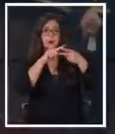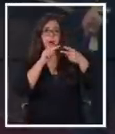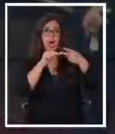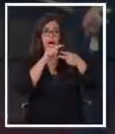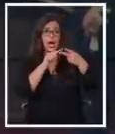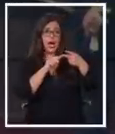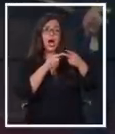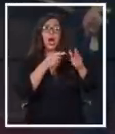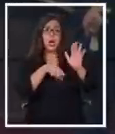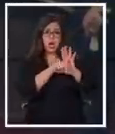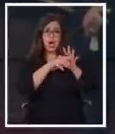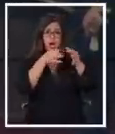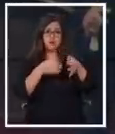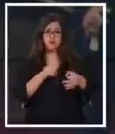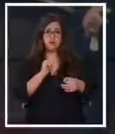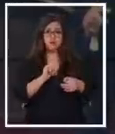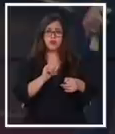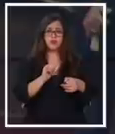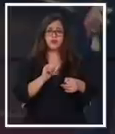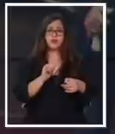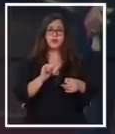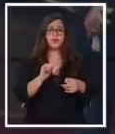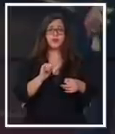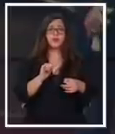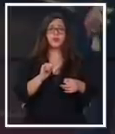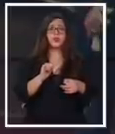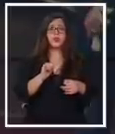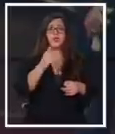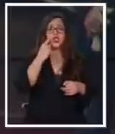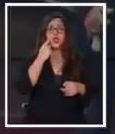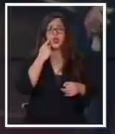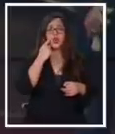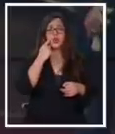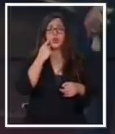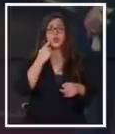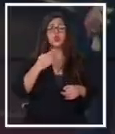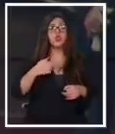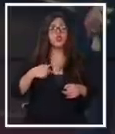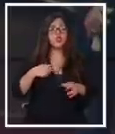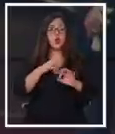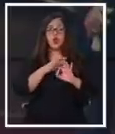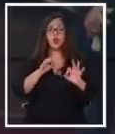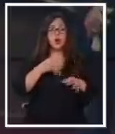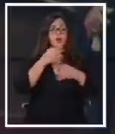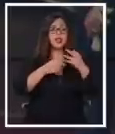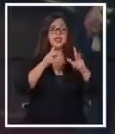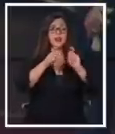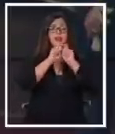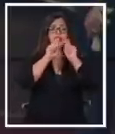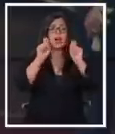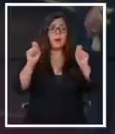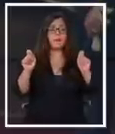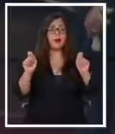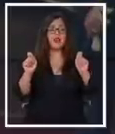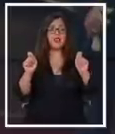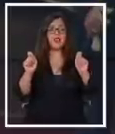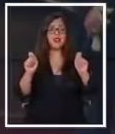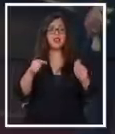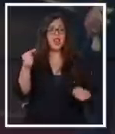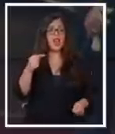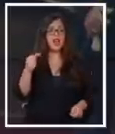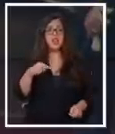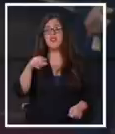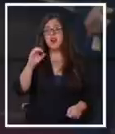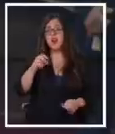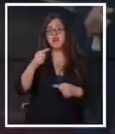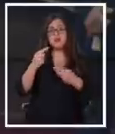acá no cabe y no van a escuchar jamás desde mí ni campañas del terror ni en uno u